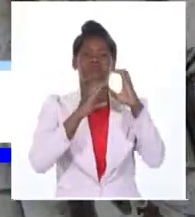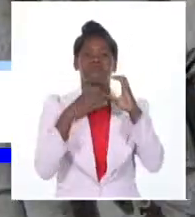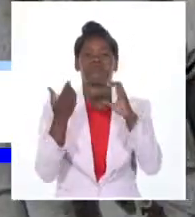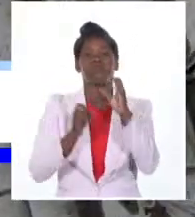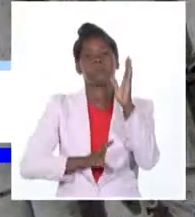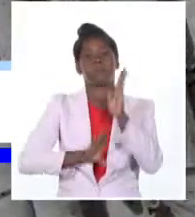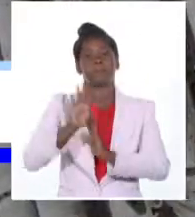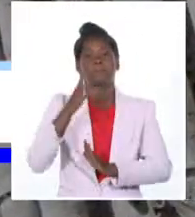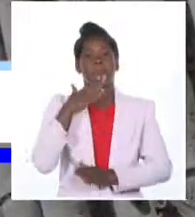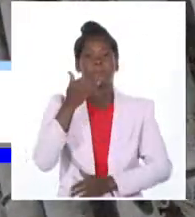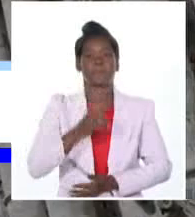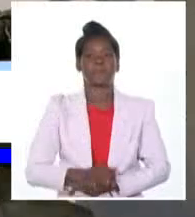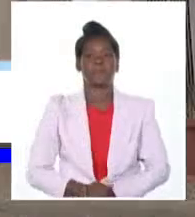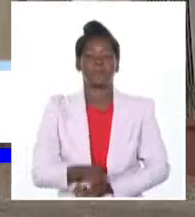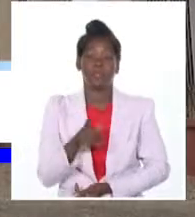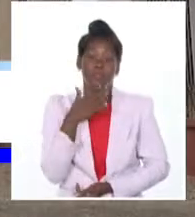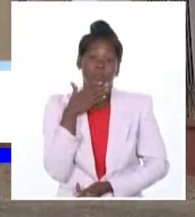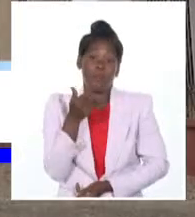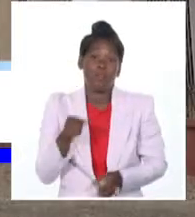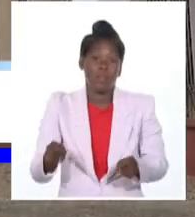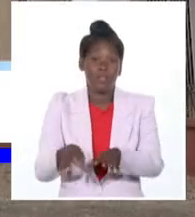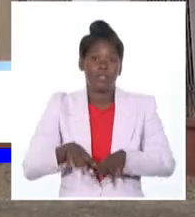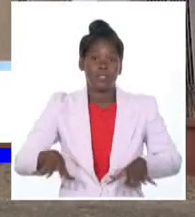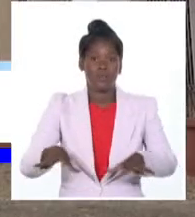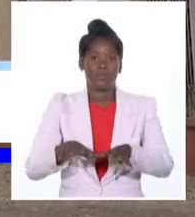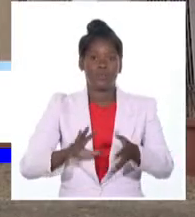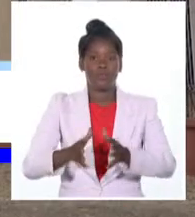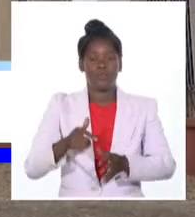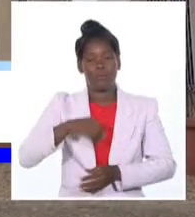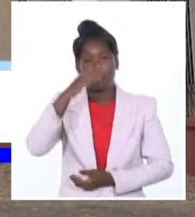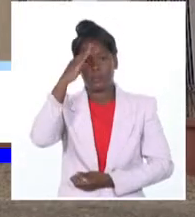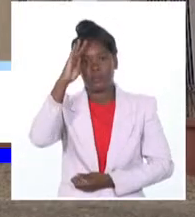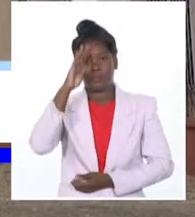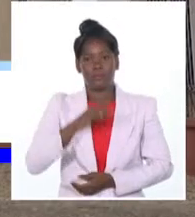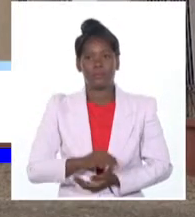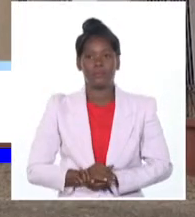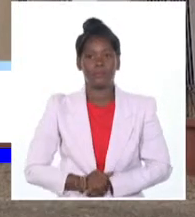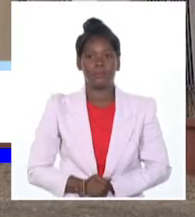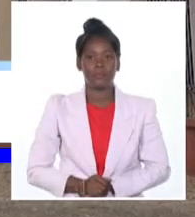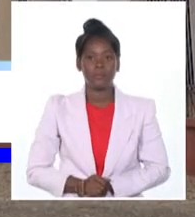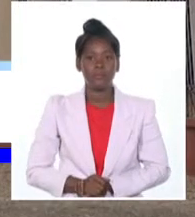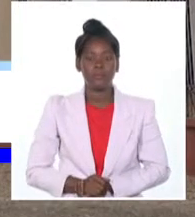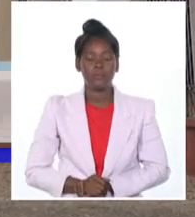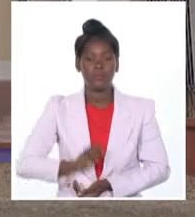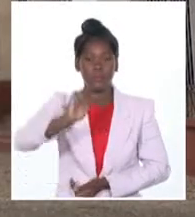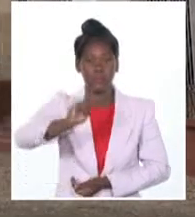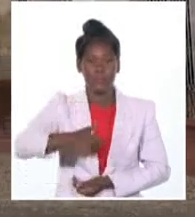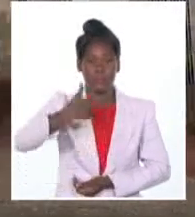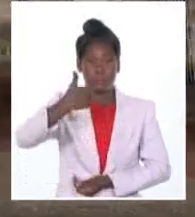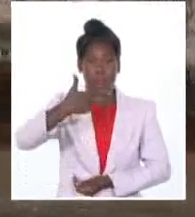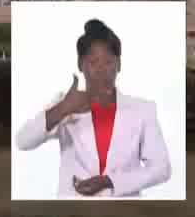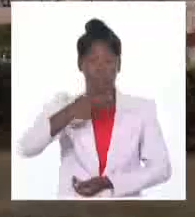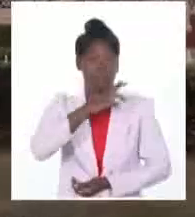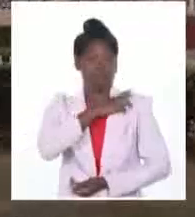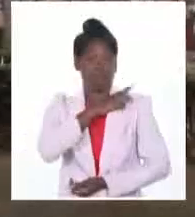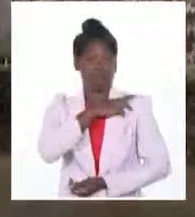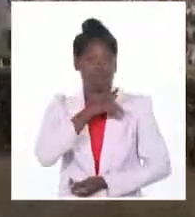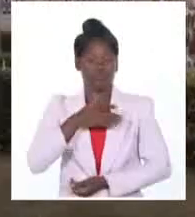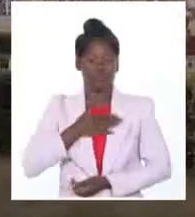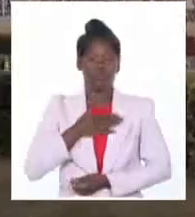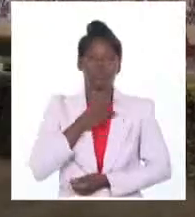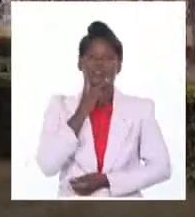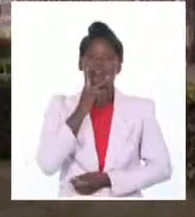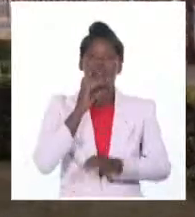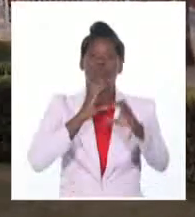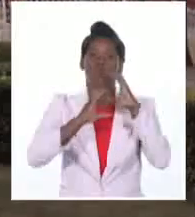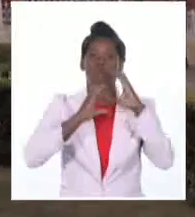la creación y mejoramiento de los sistemas que componen la urbanización. La viceministra de Comunicación Ana Julia Marine explicó que